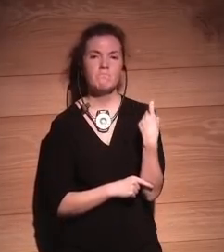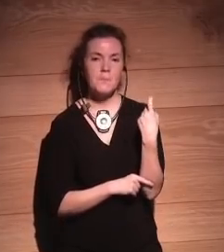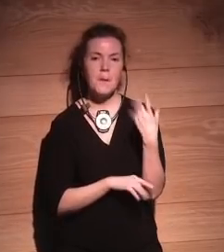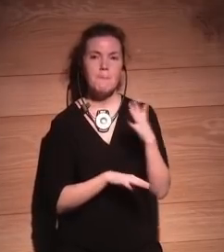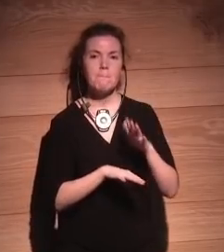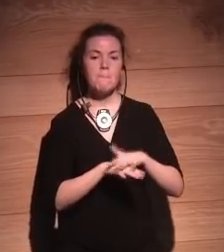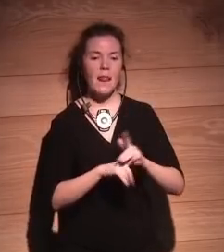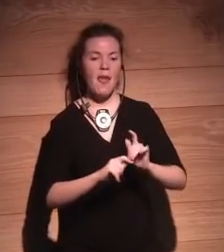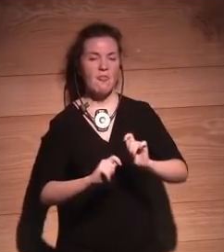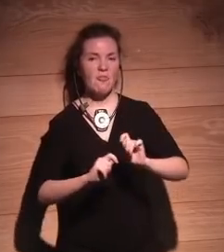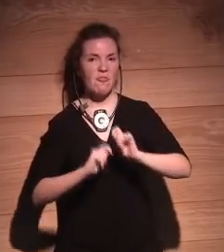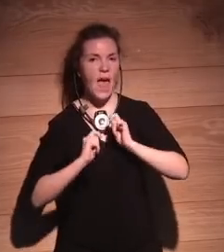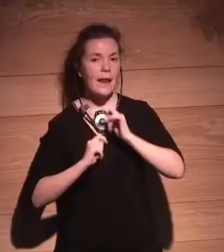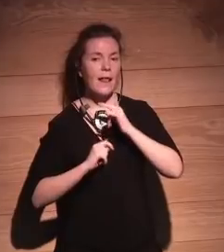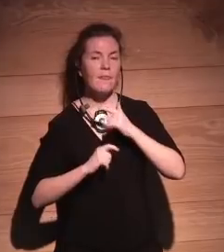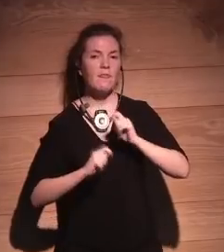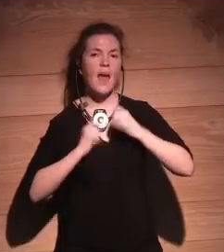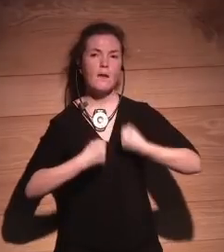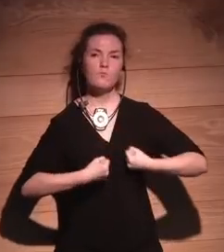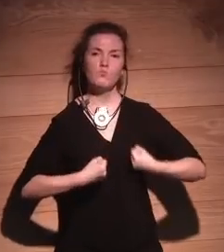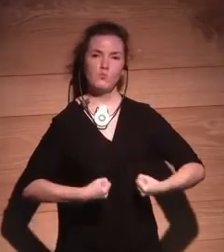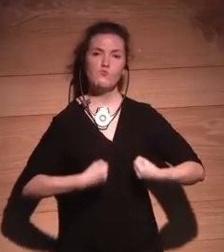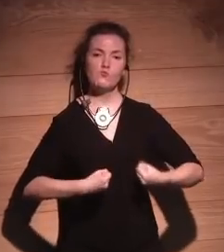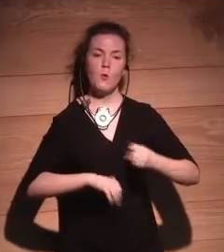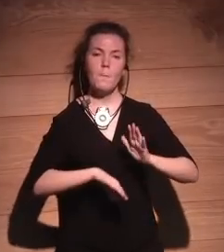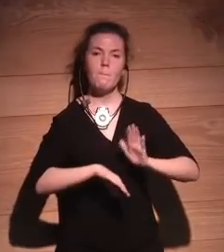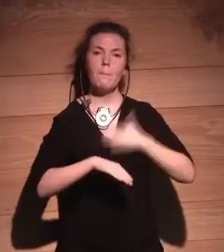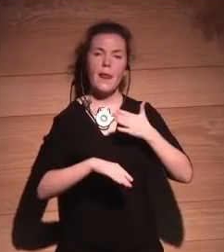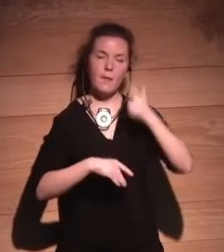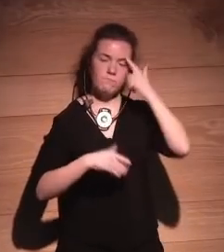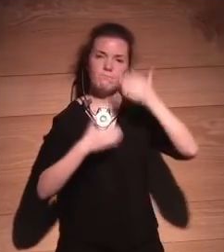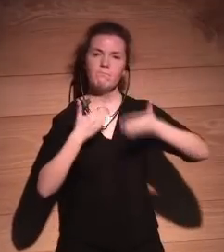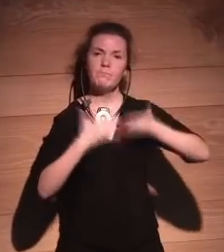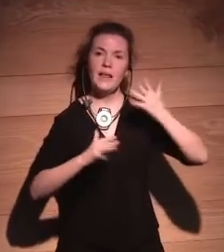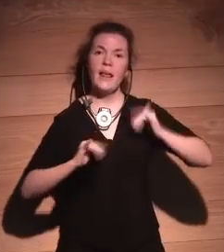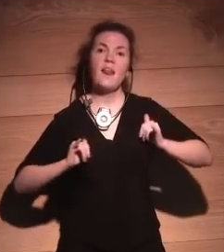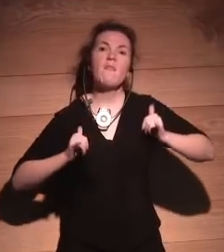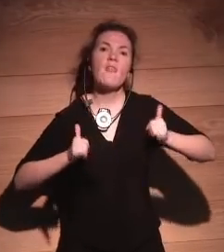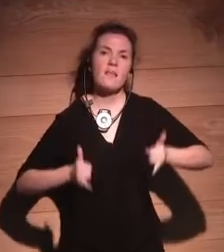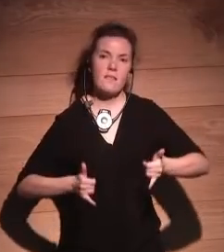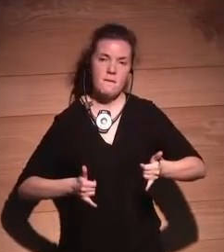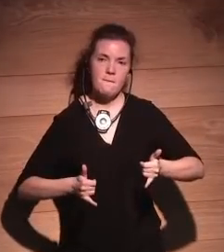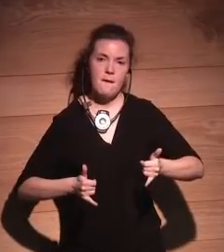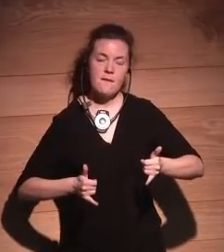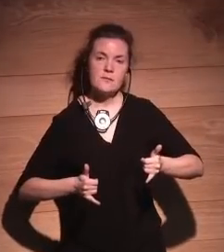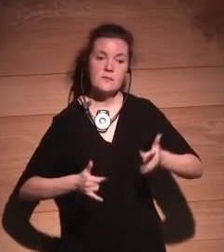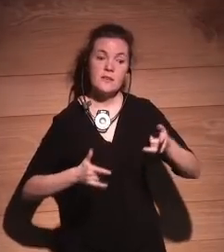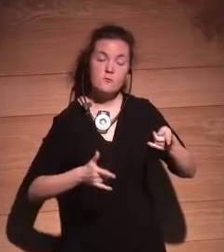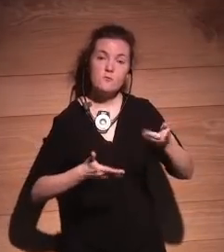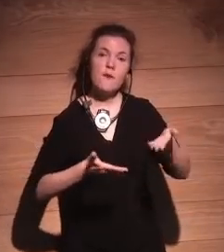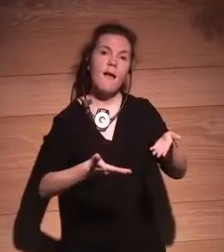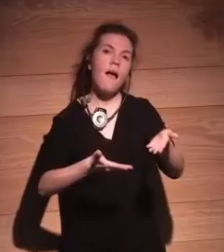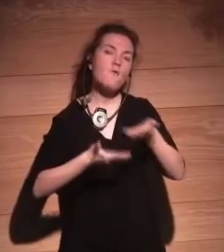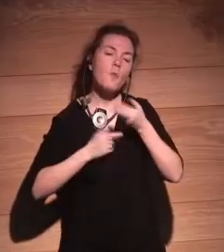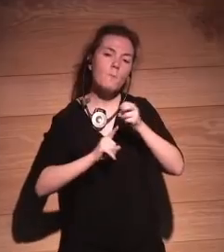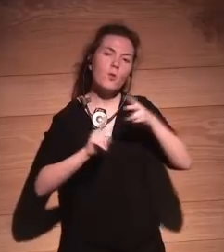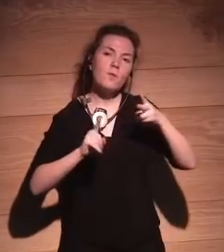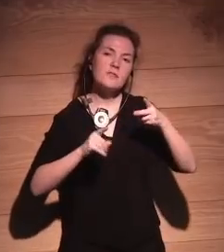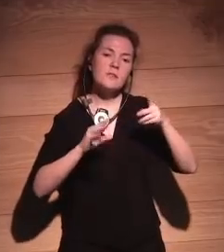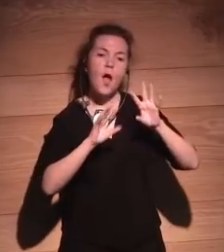poder dotarnos de cierto músculo a la hora de poder abordar iniciativas que nos puedan ayudar desde una